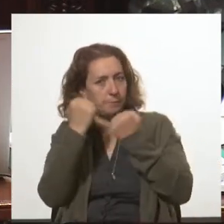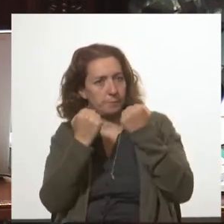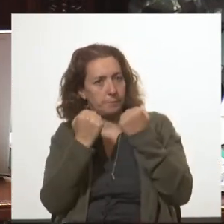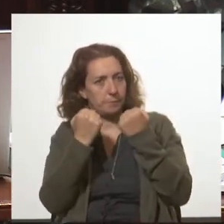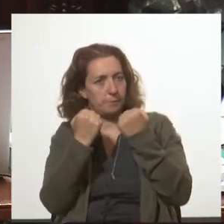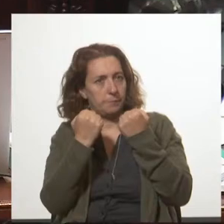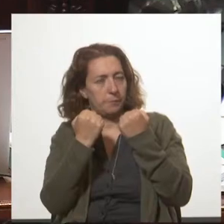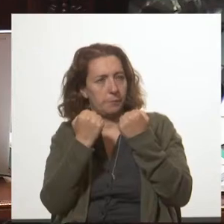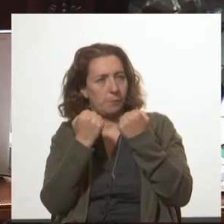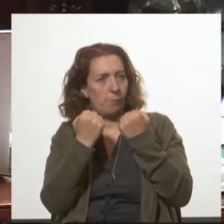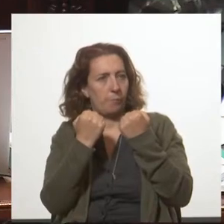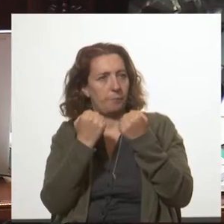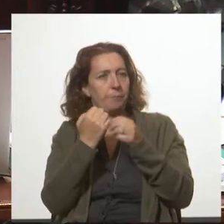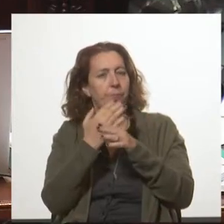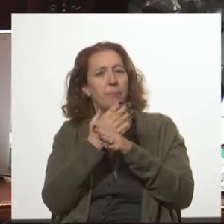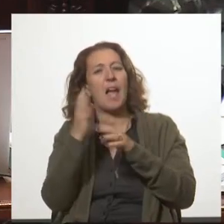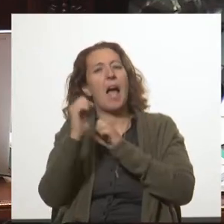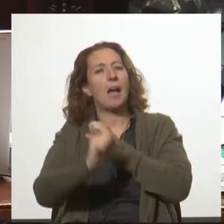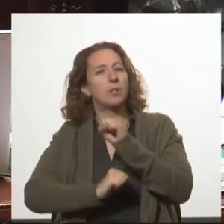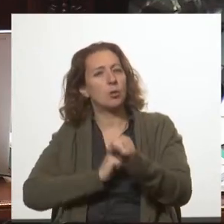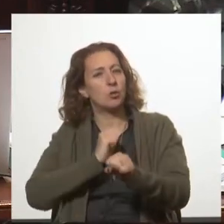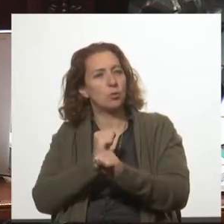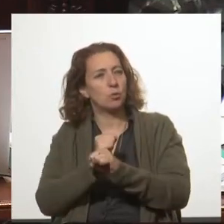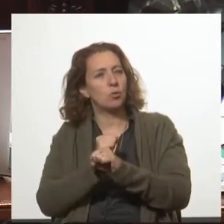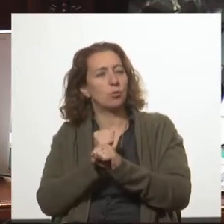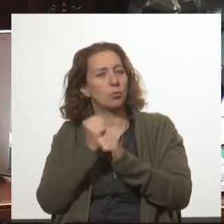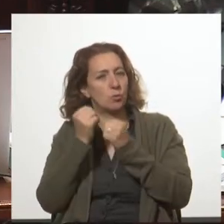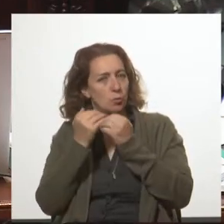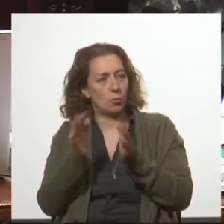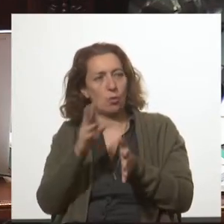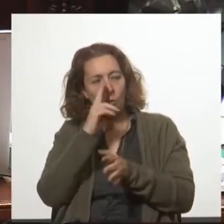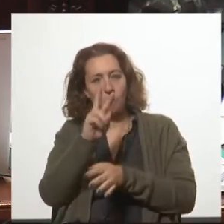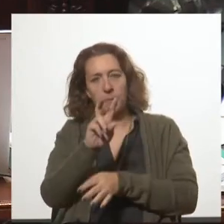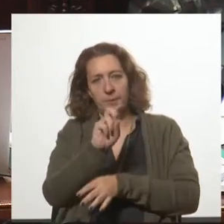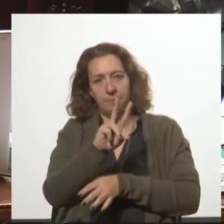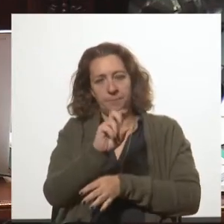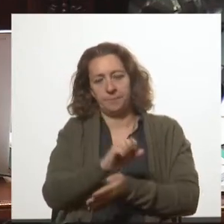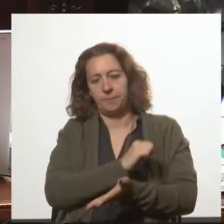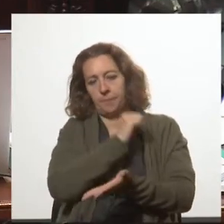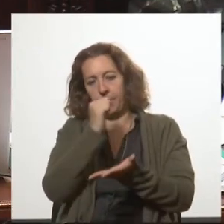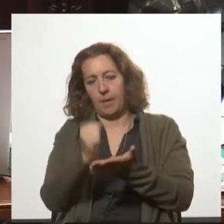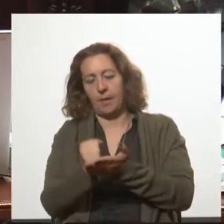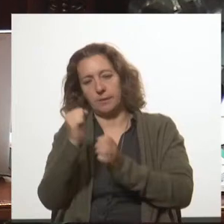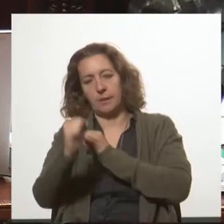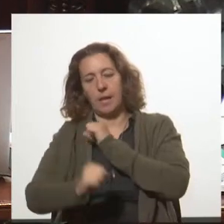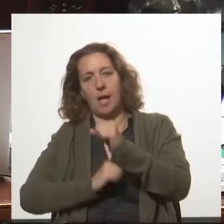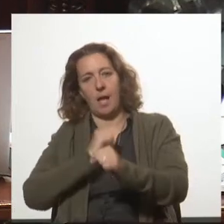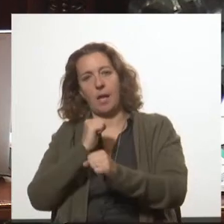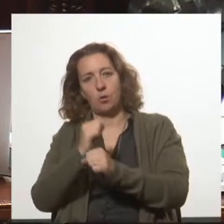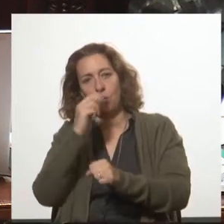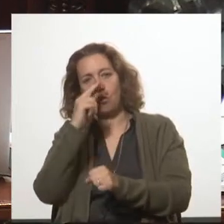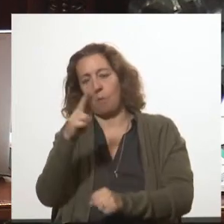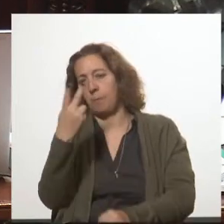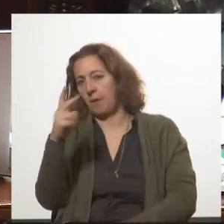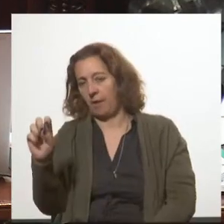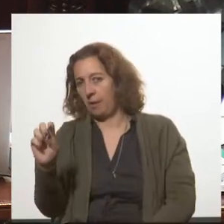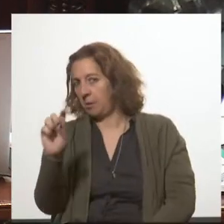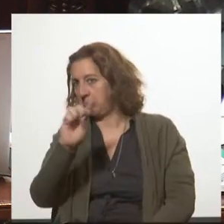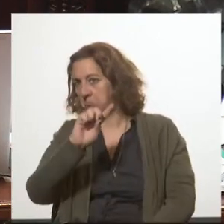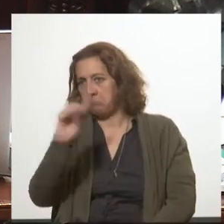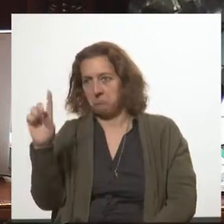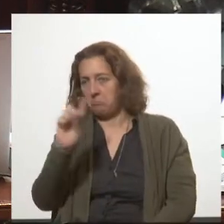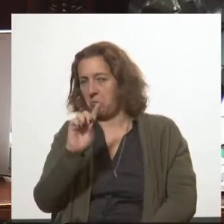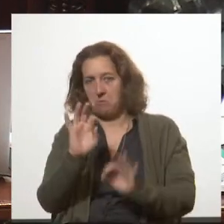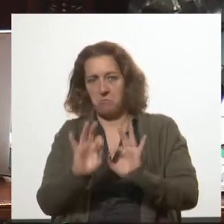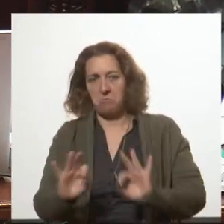durante años desde su inicio 2012 hasta el año 2020 no fue objeto de